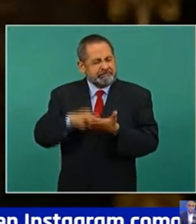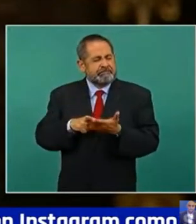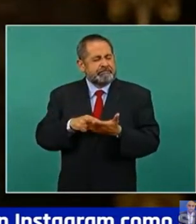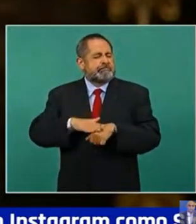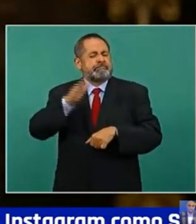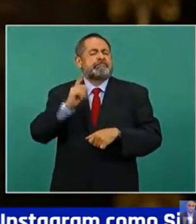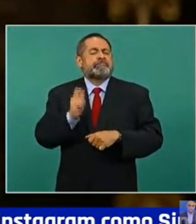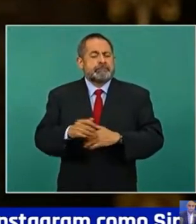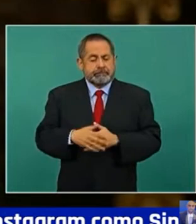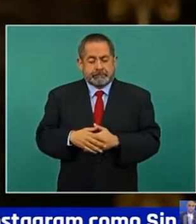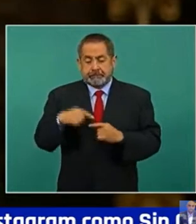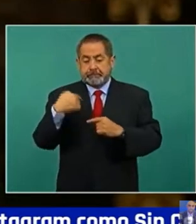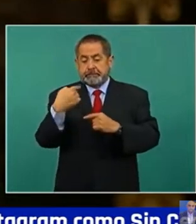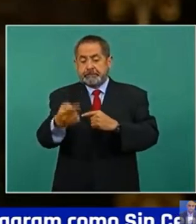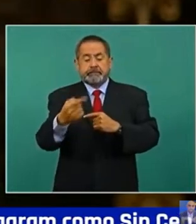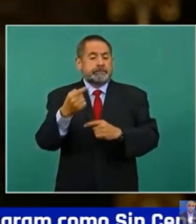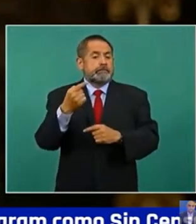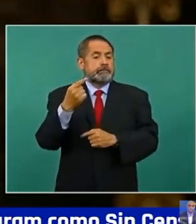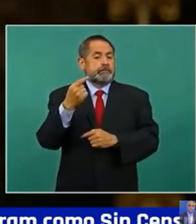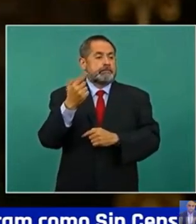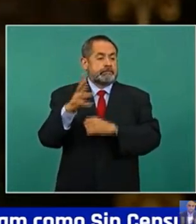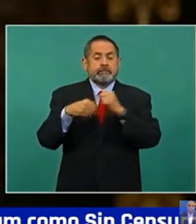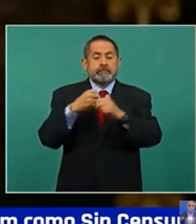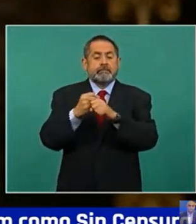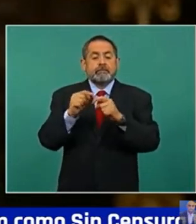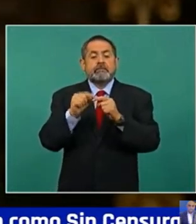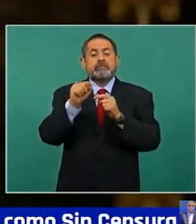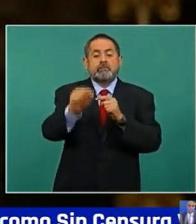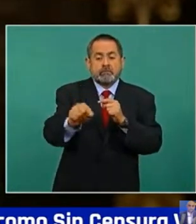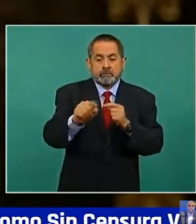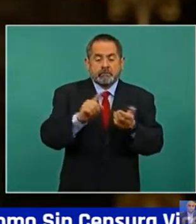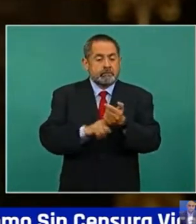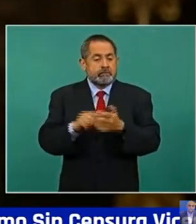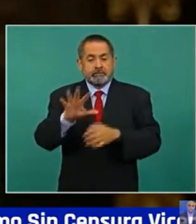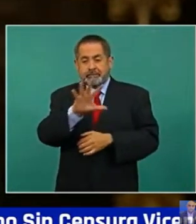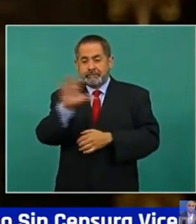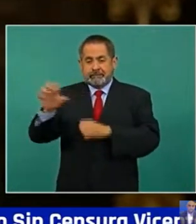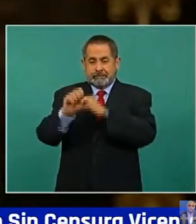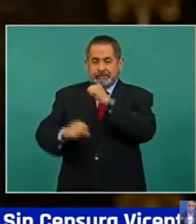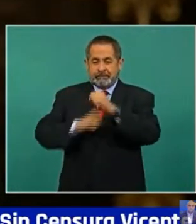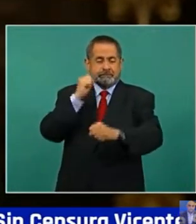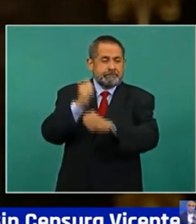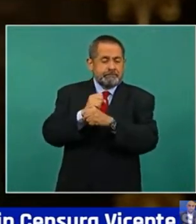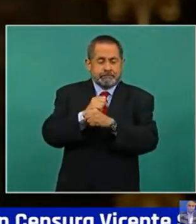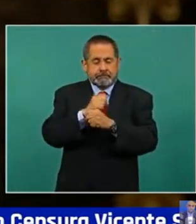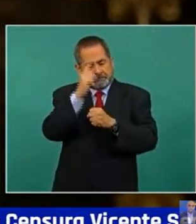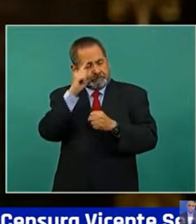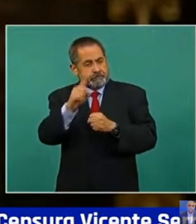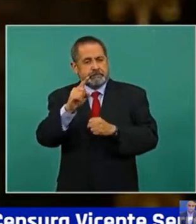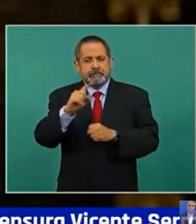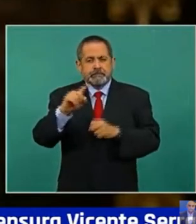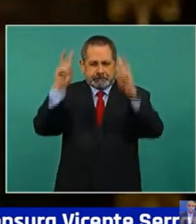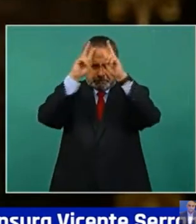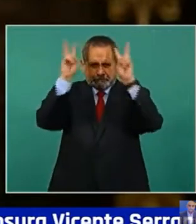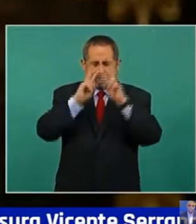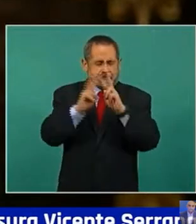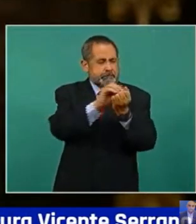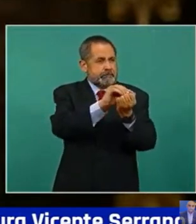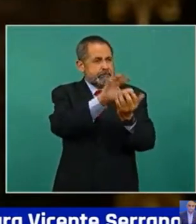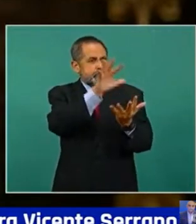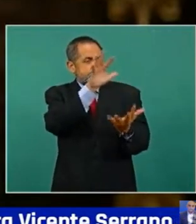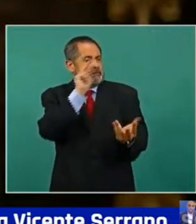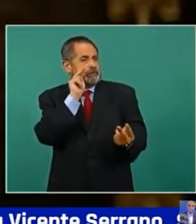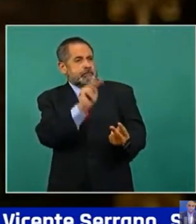celebración dentro de una década de los 500 años de las apariciones de Guadalupe. En